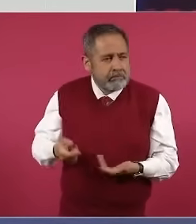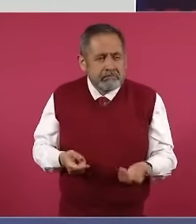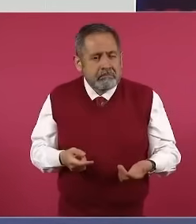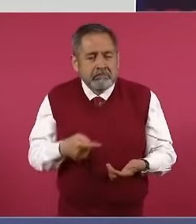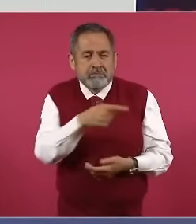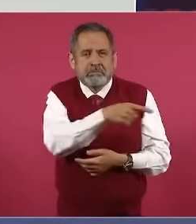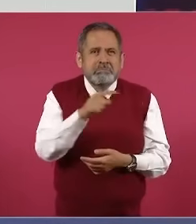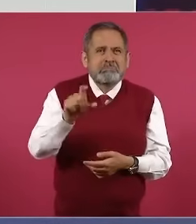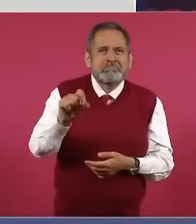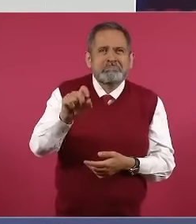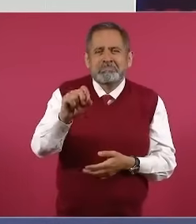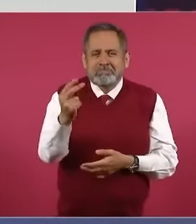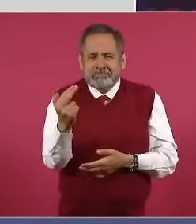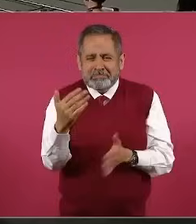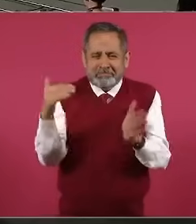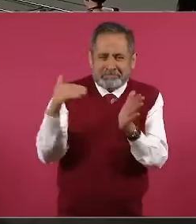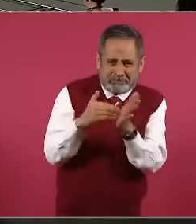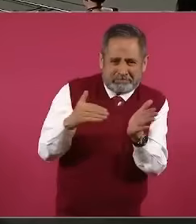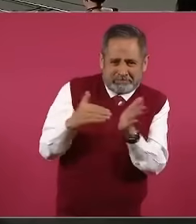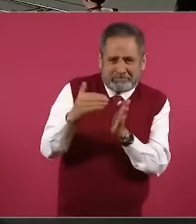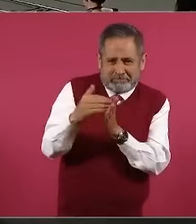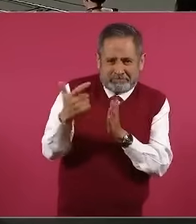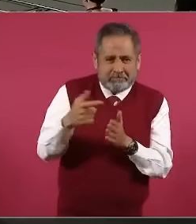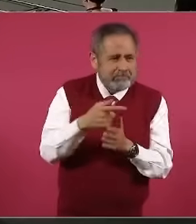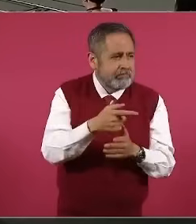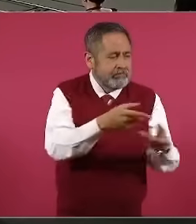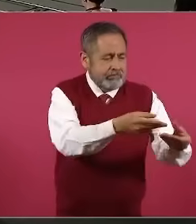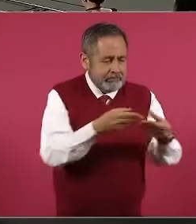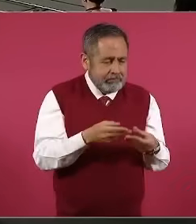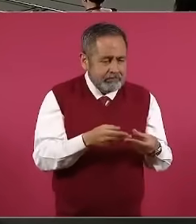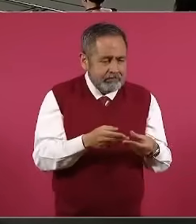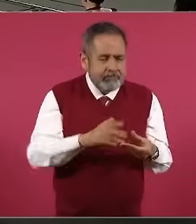20, 25 mil millones de pesos.